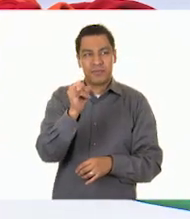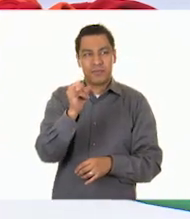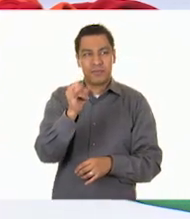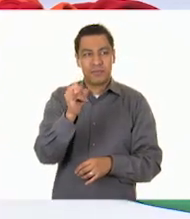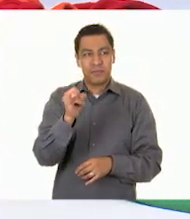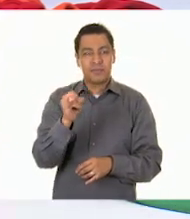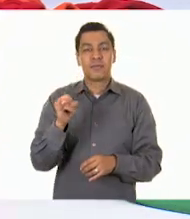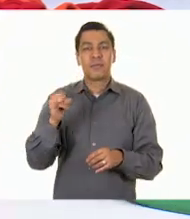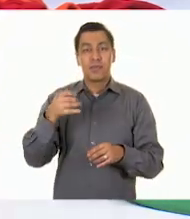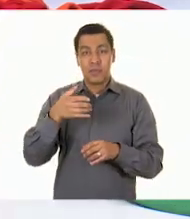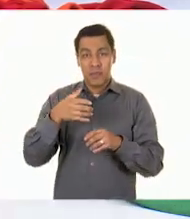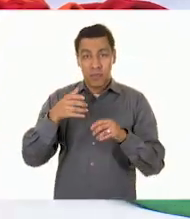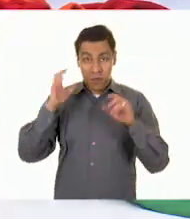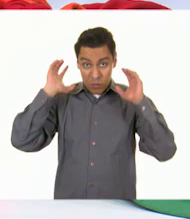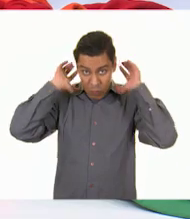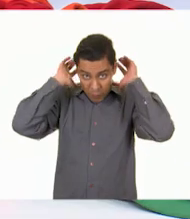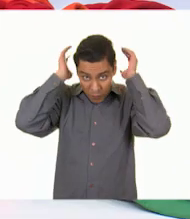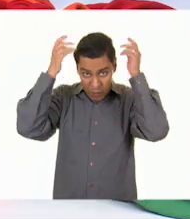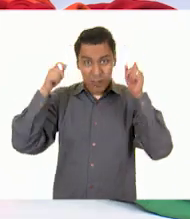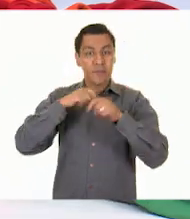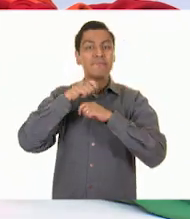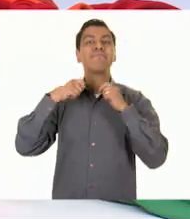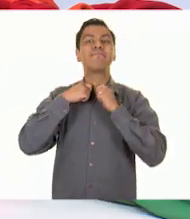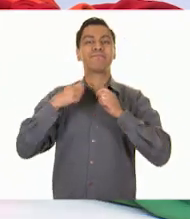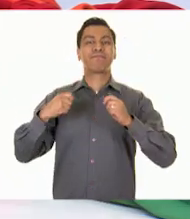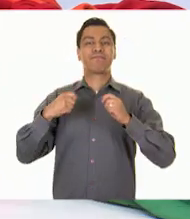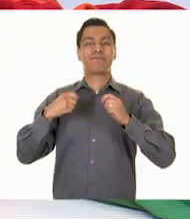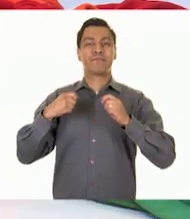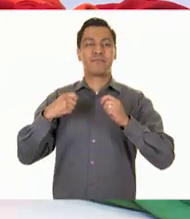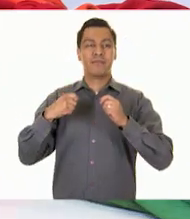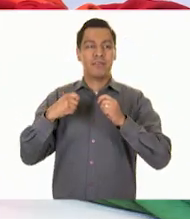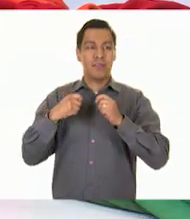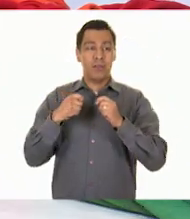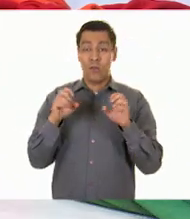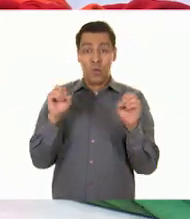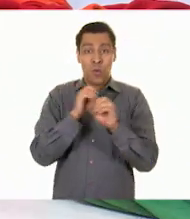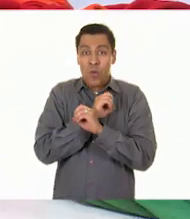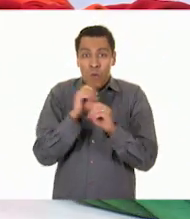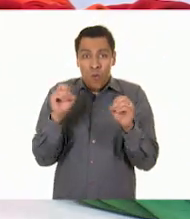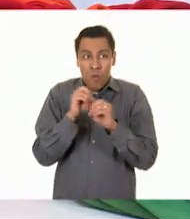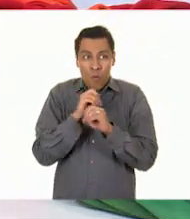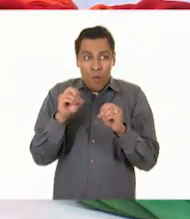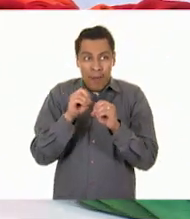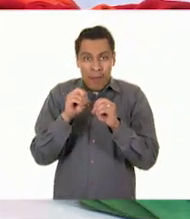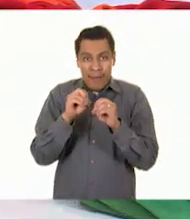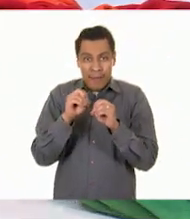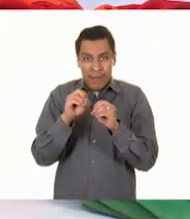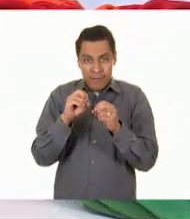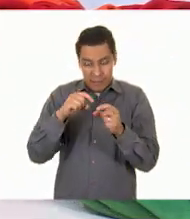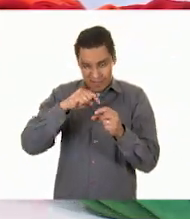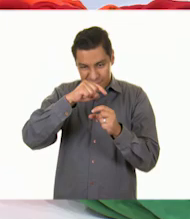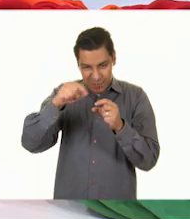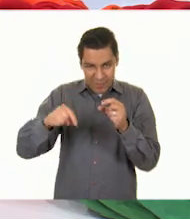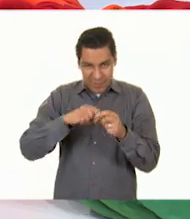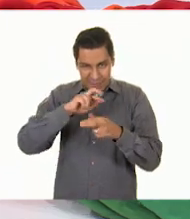agujetas tu borra las piezas con agujetas pero si no tiene primero metes la liga